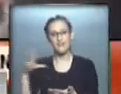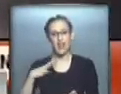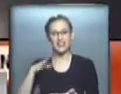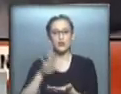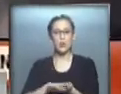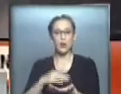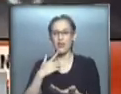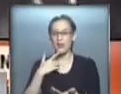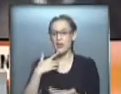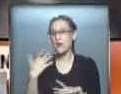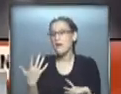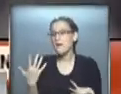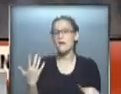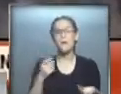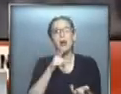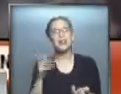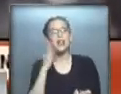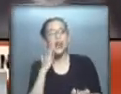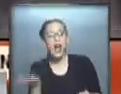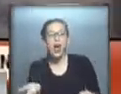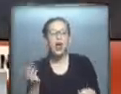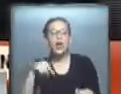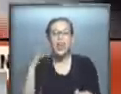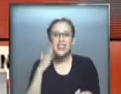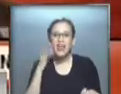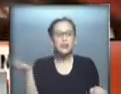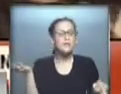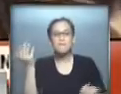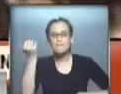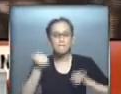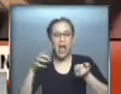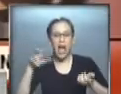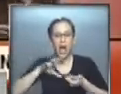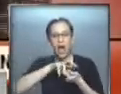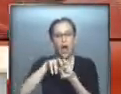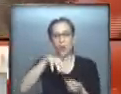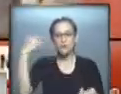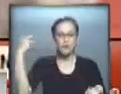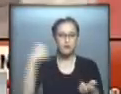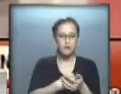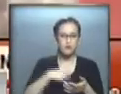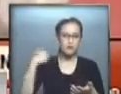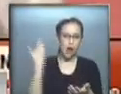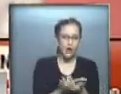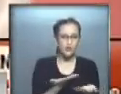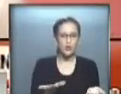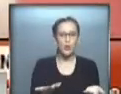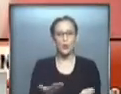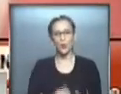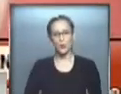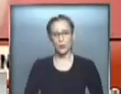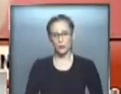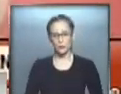de la tarde creo que una de las cosas tiene que hacer también en los oradores a